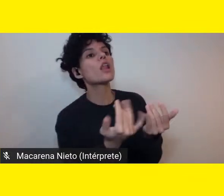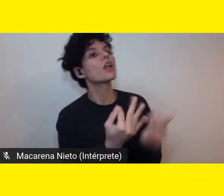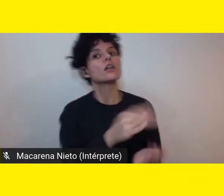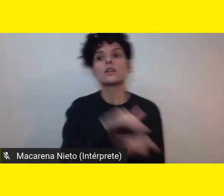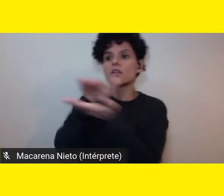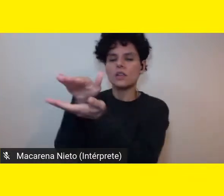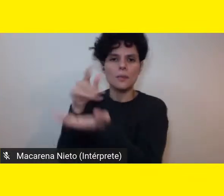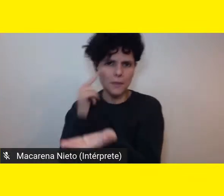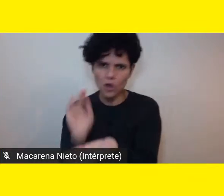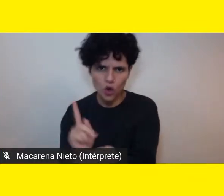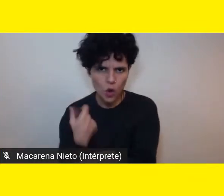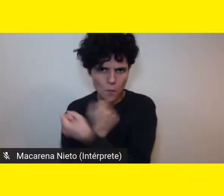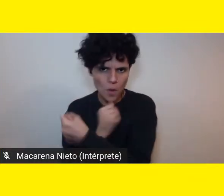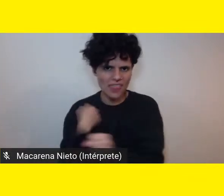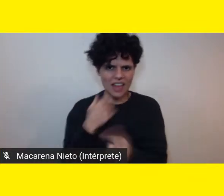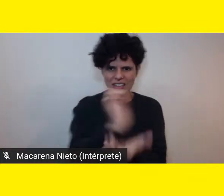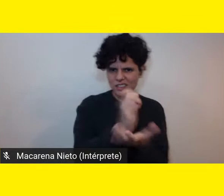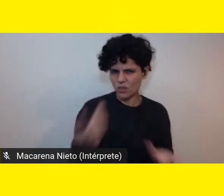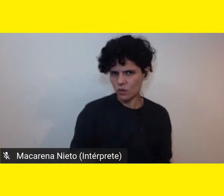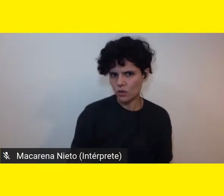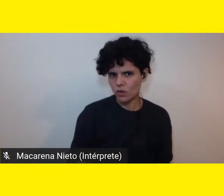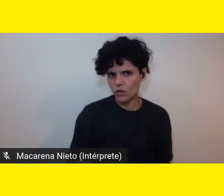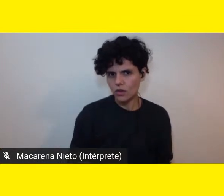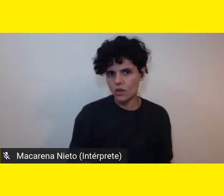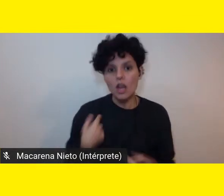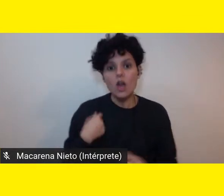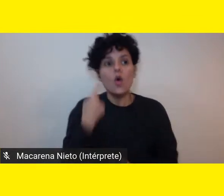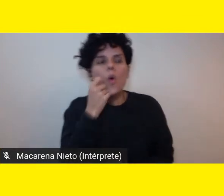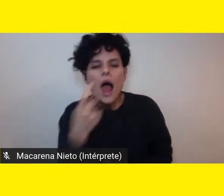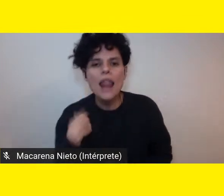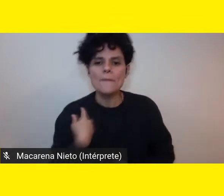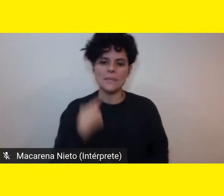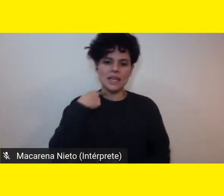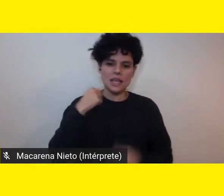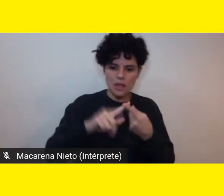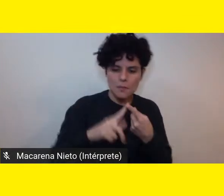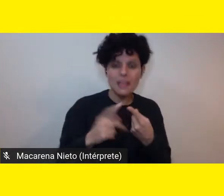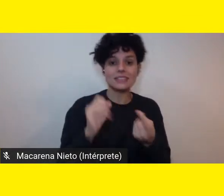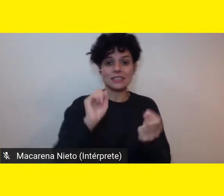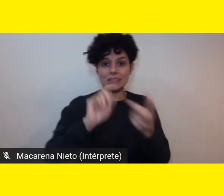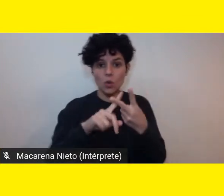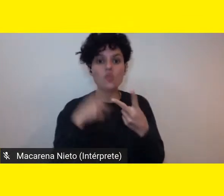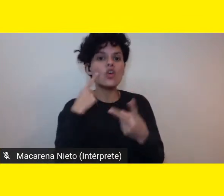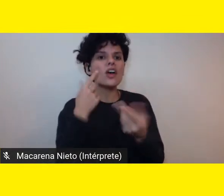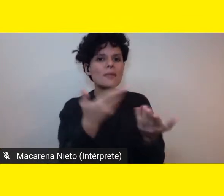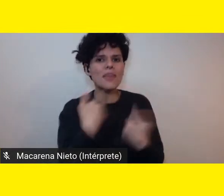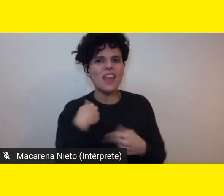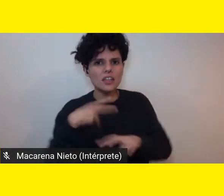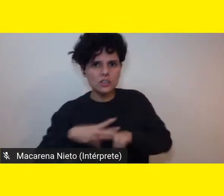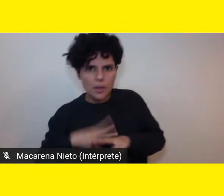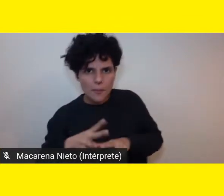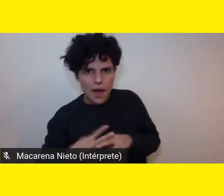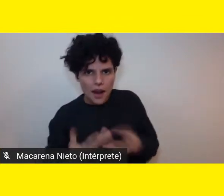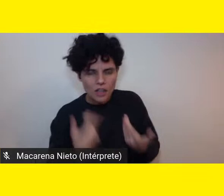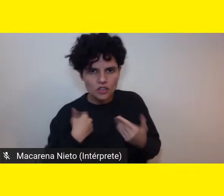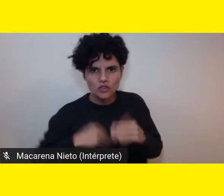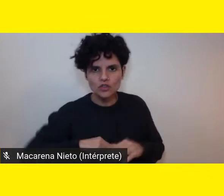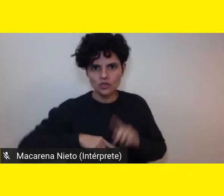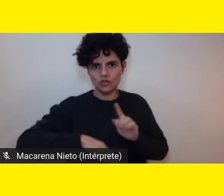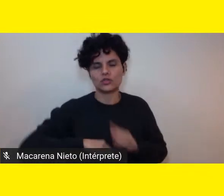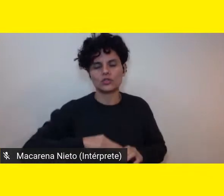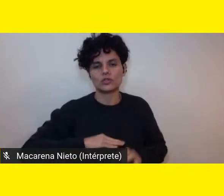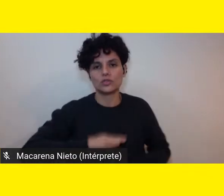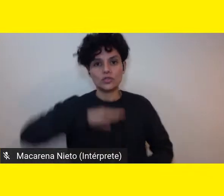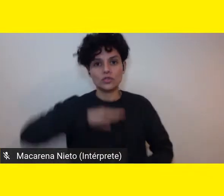dirigida primero a investigar y sancionar el crimen que le afectó, y en segundo lugar a la reparación. Y esos antecedentes de la Comisión Balech, como les comentaba,